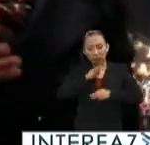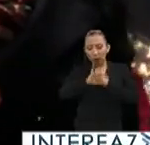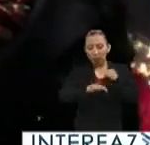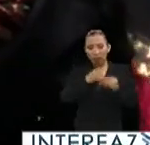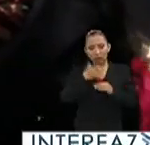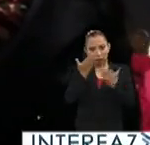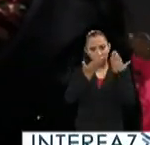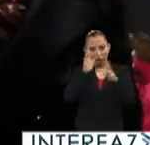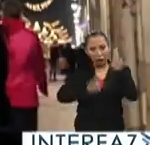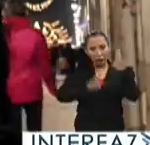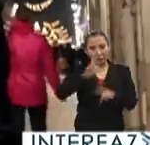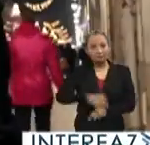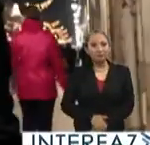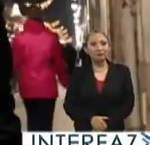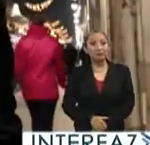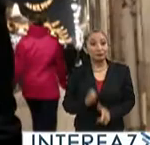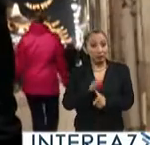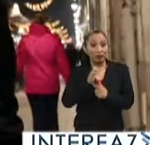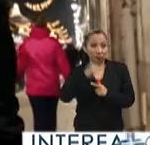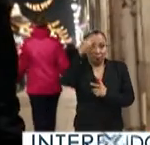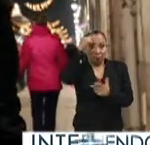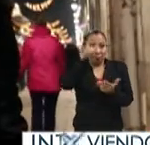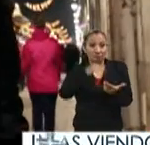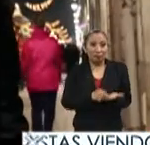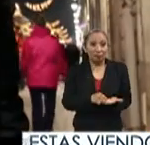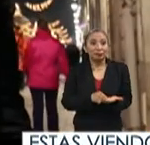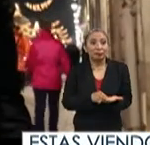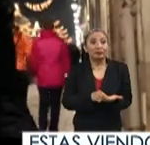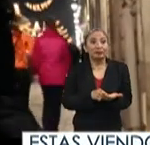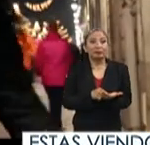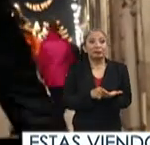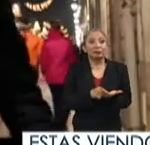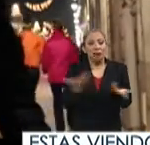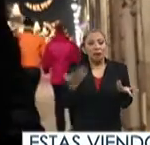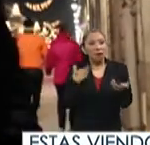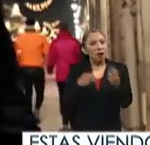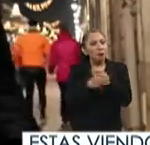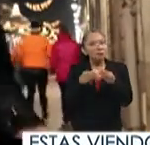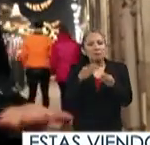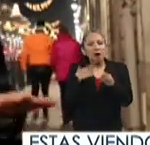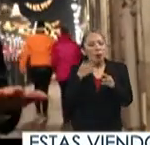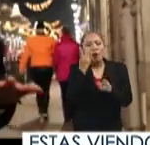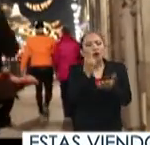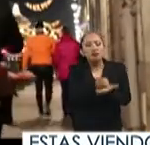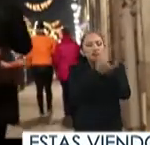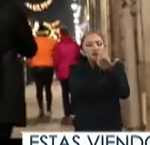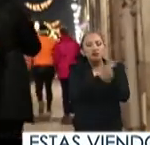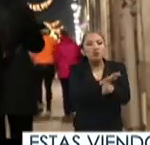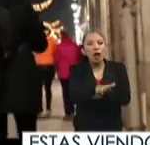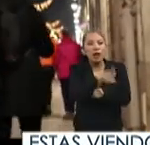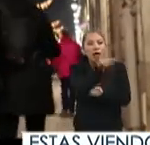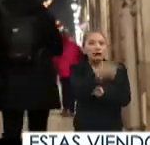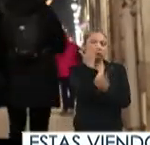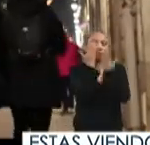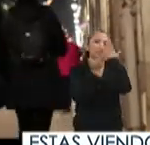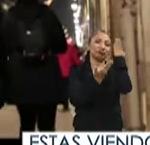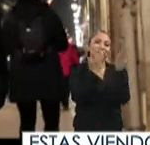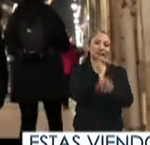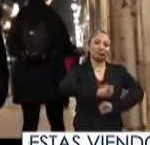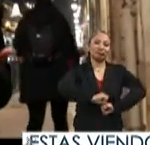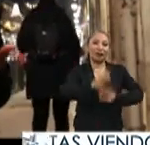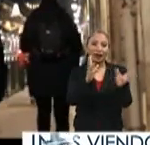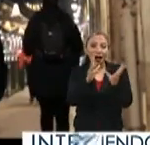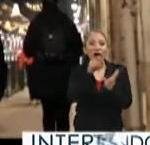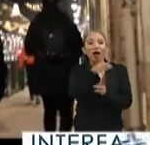si estudiamos en una escuela normal. Entonces yo creo que la herramienta para salir simplemente es la preparación,